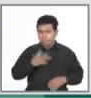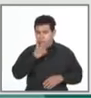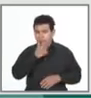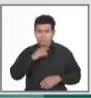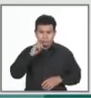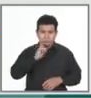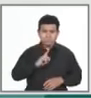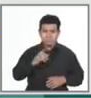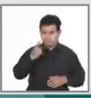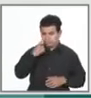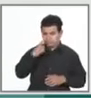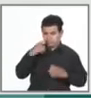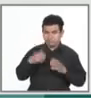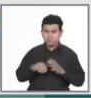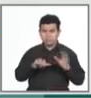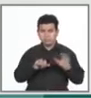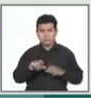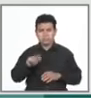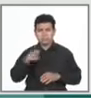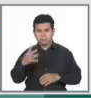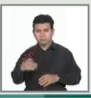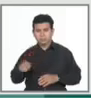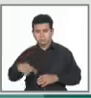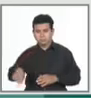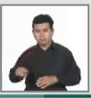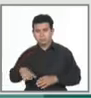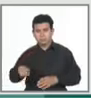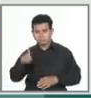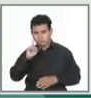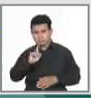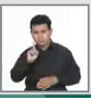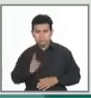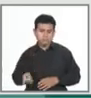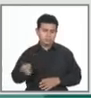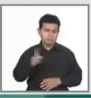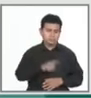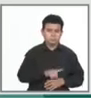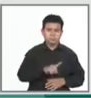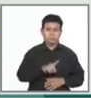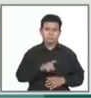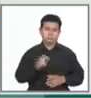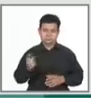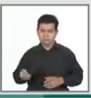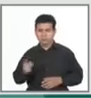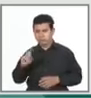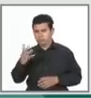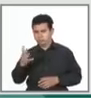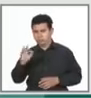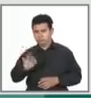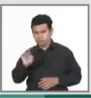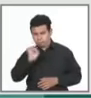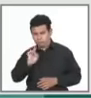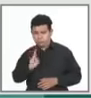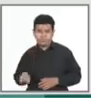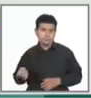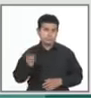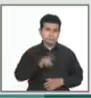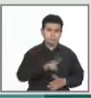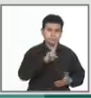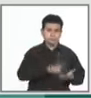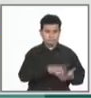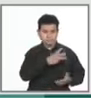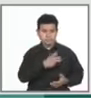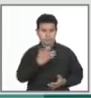hay registrada a 674 en mujeres que representan el 34 por ciento y